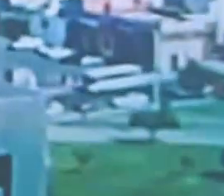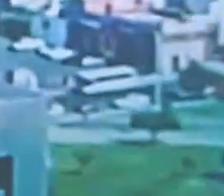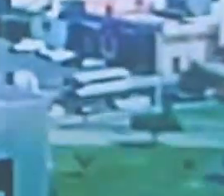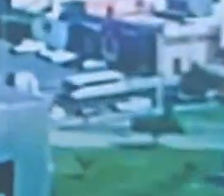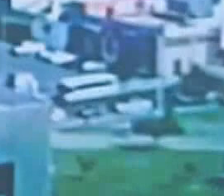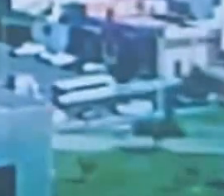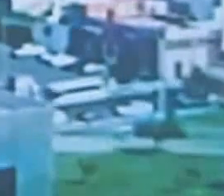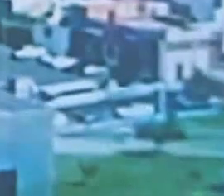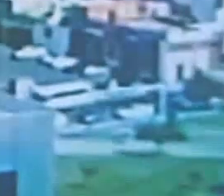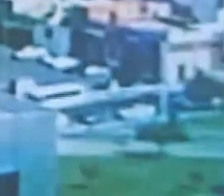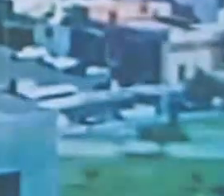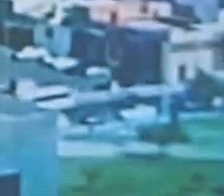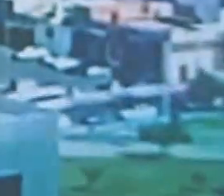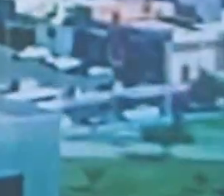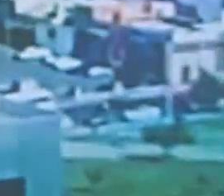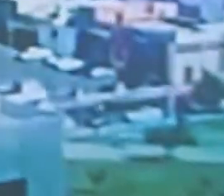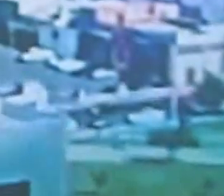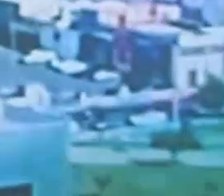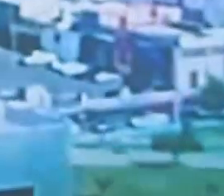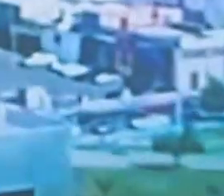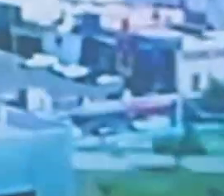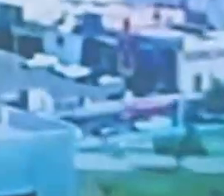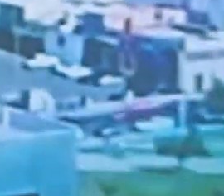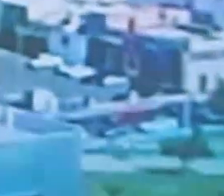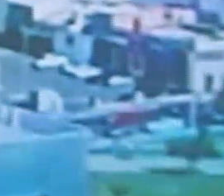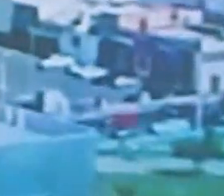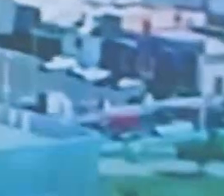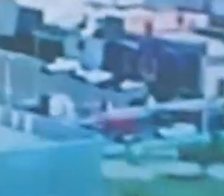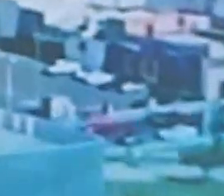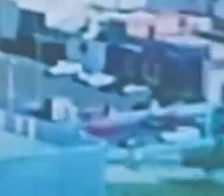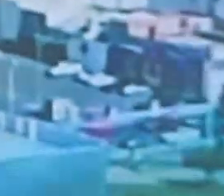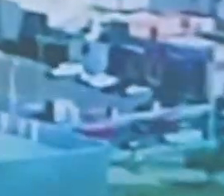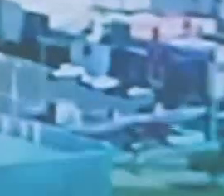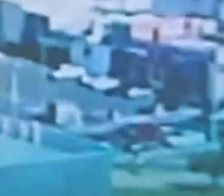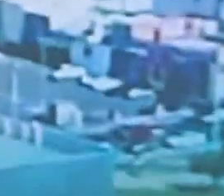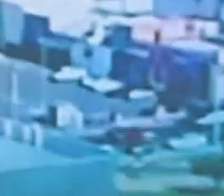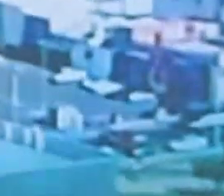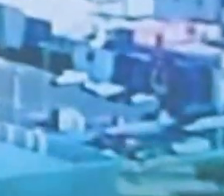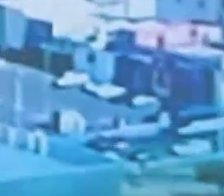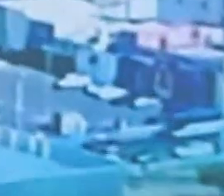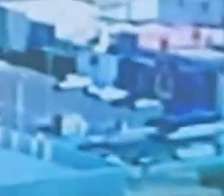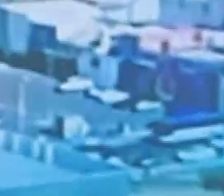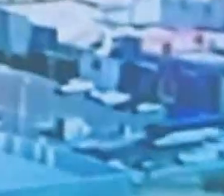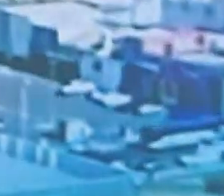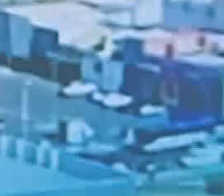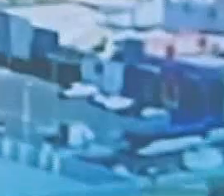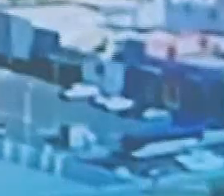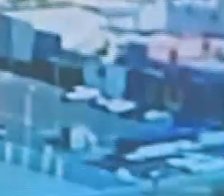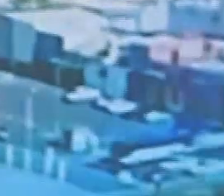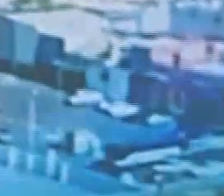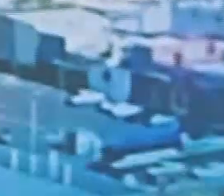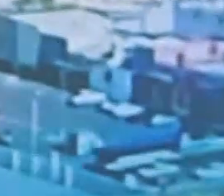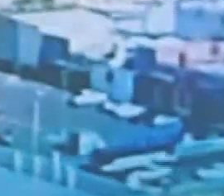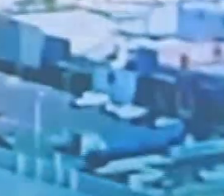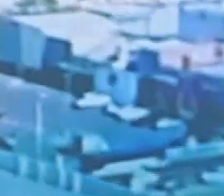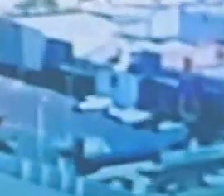a final de cuentas lo que cada uno de los gobiernos estatales, incluso el de Nuevo León, ha dicho que va a hacer en este problema. Continuamos.